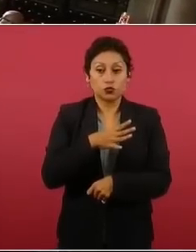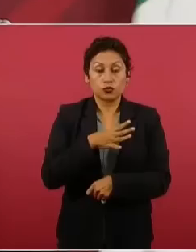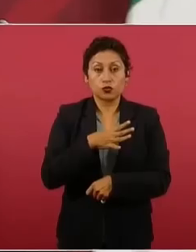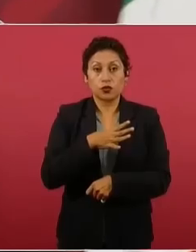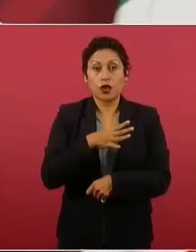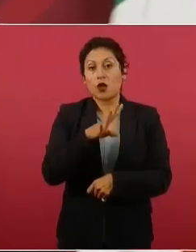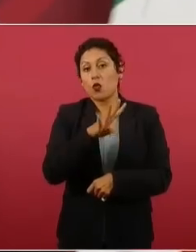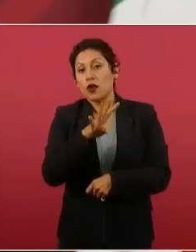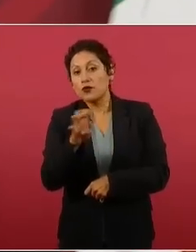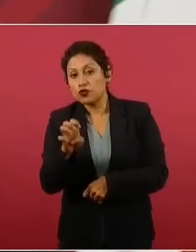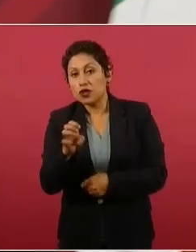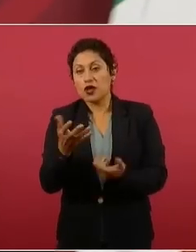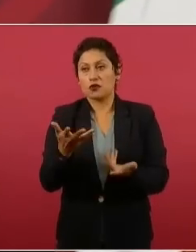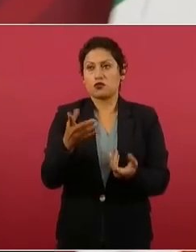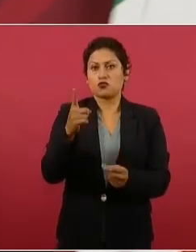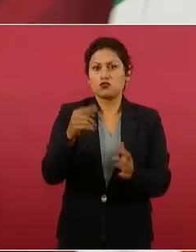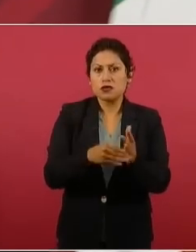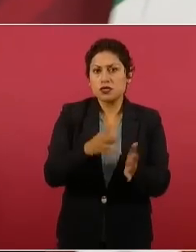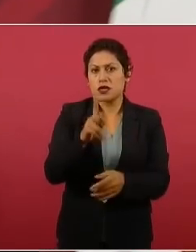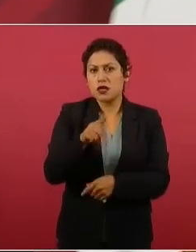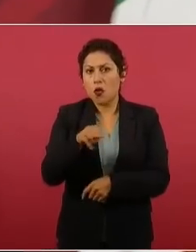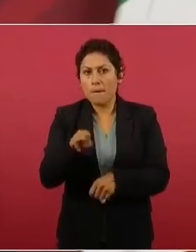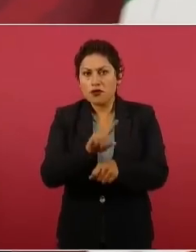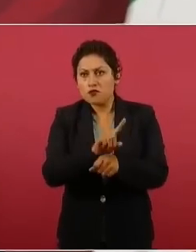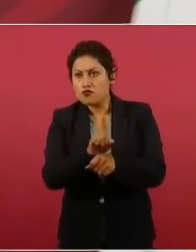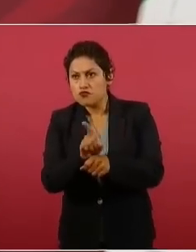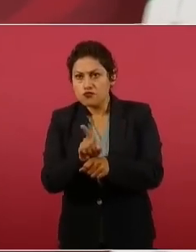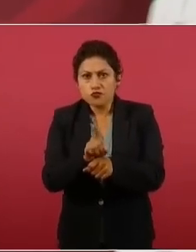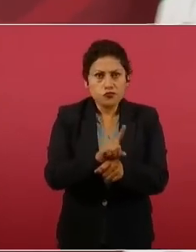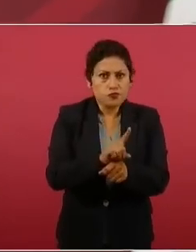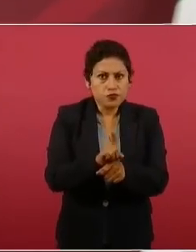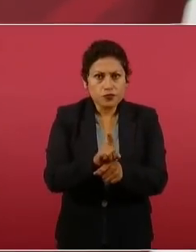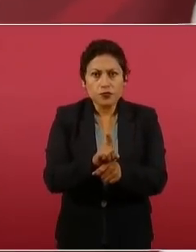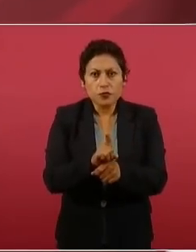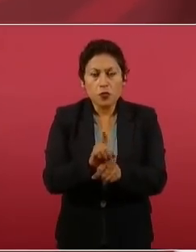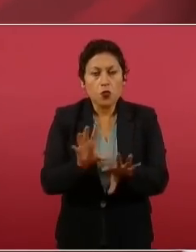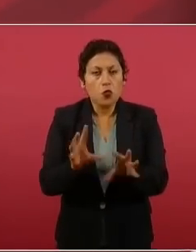400,000 kilómetros y de